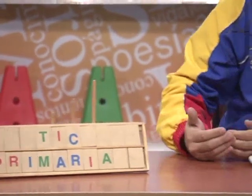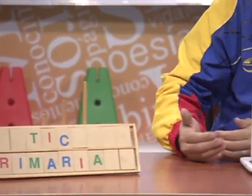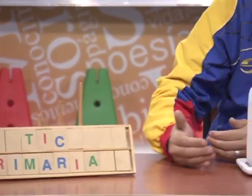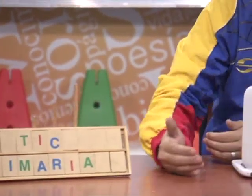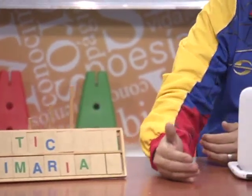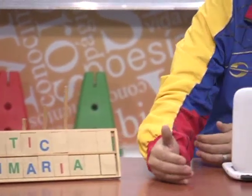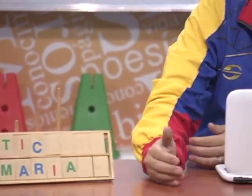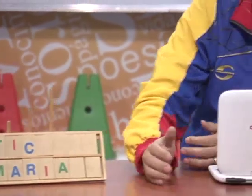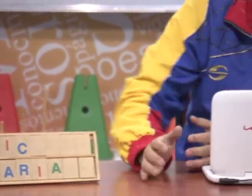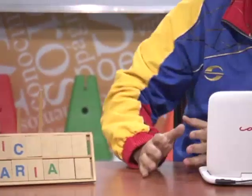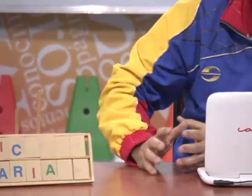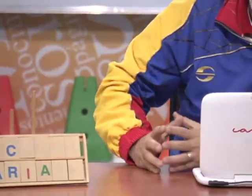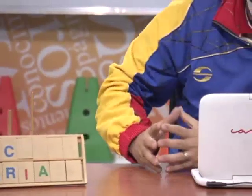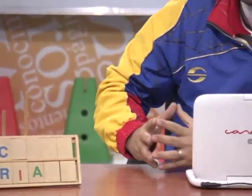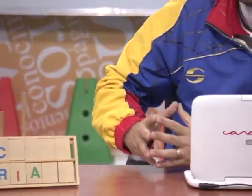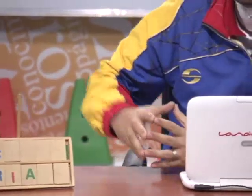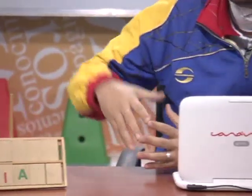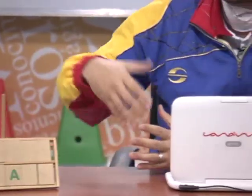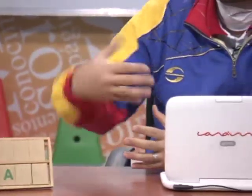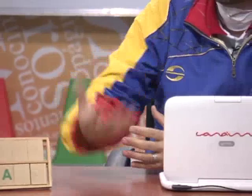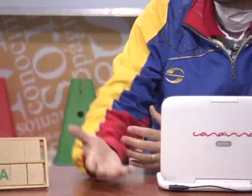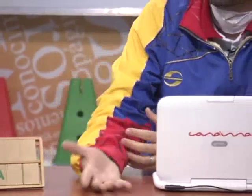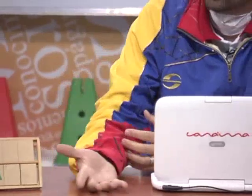de pasos relacionados con,